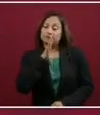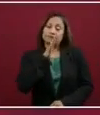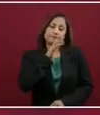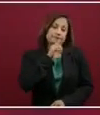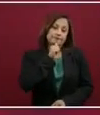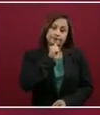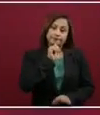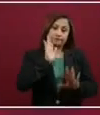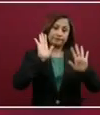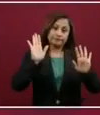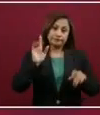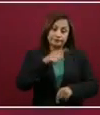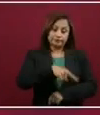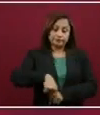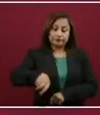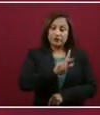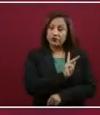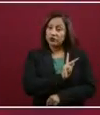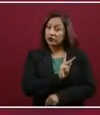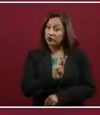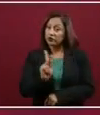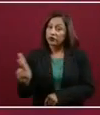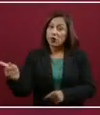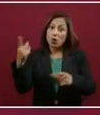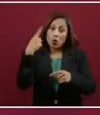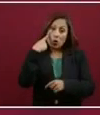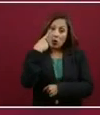corresponde a todos y